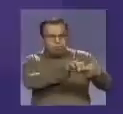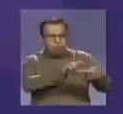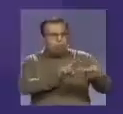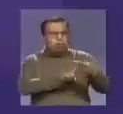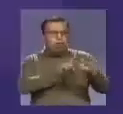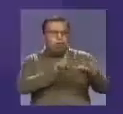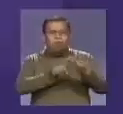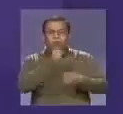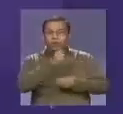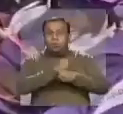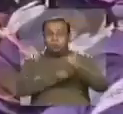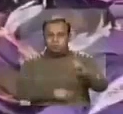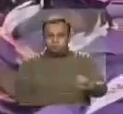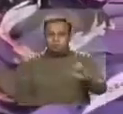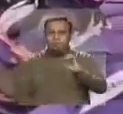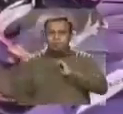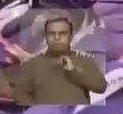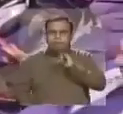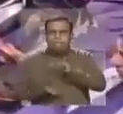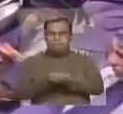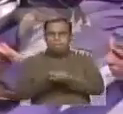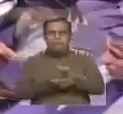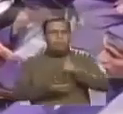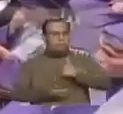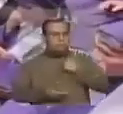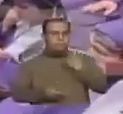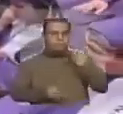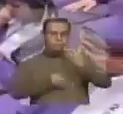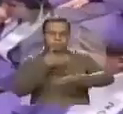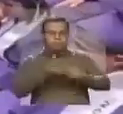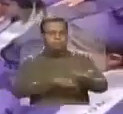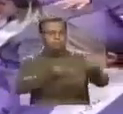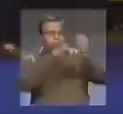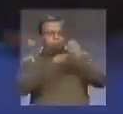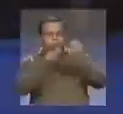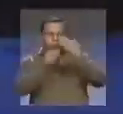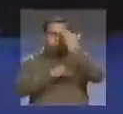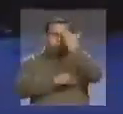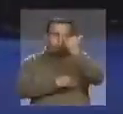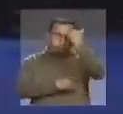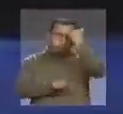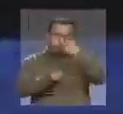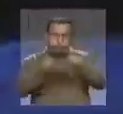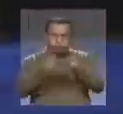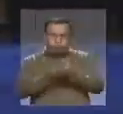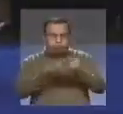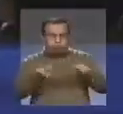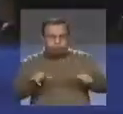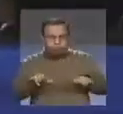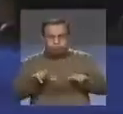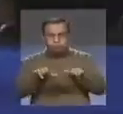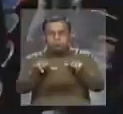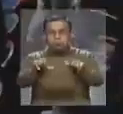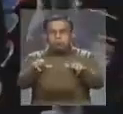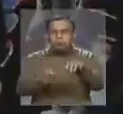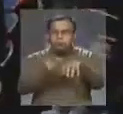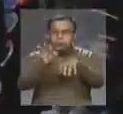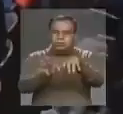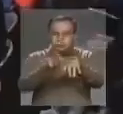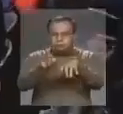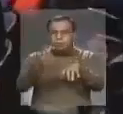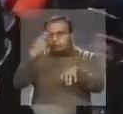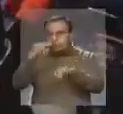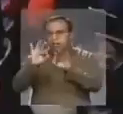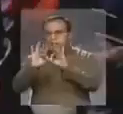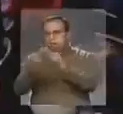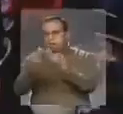o tener un trabajo remunerado. Por eso pueden aprovechar para formarse académicamente mientras en simultáneo en las manzanas cuidan